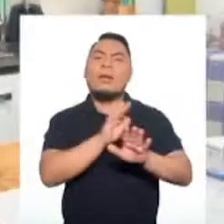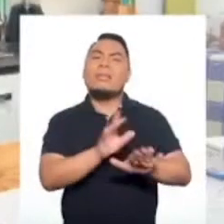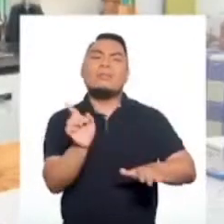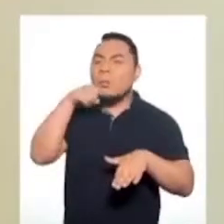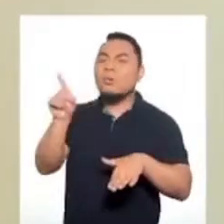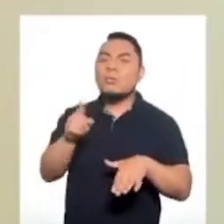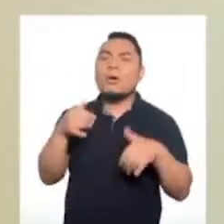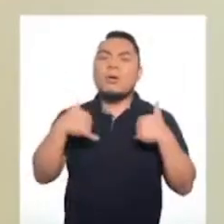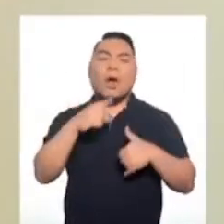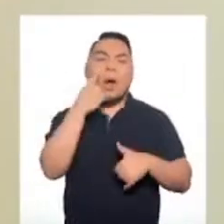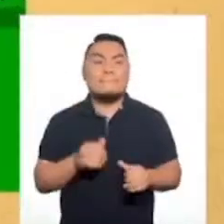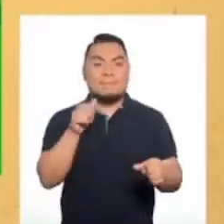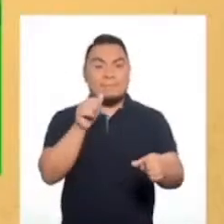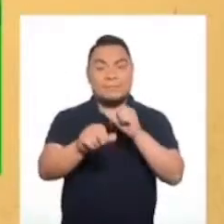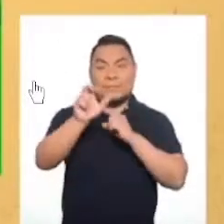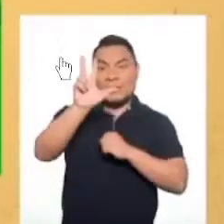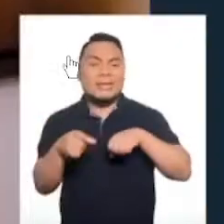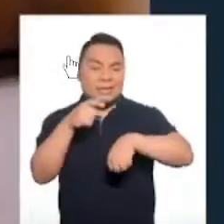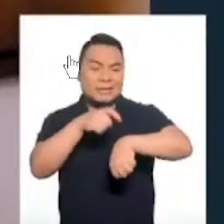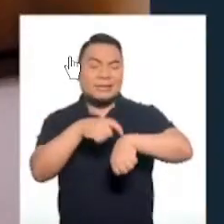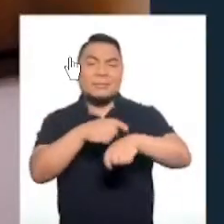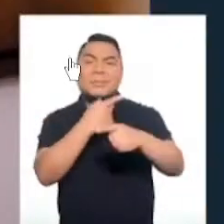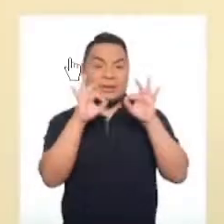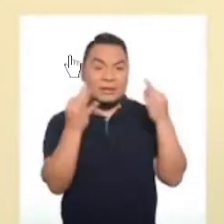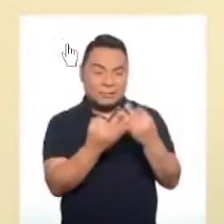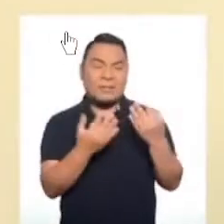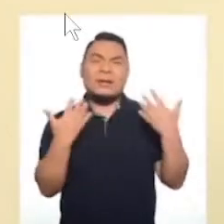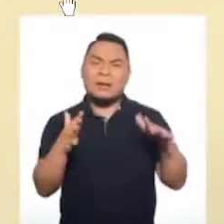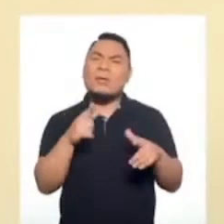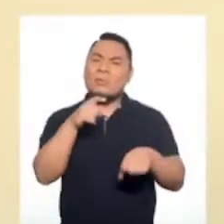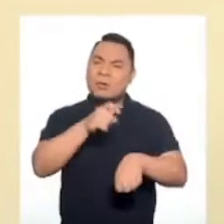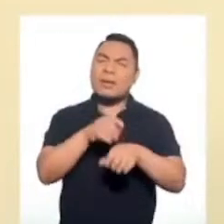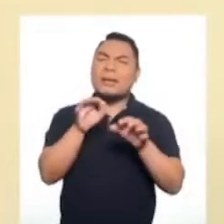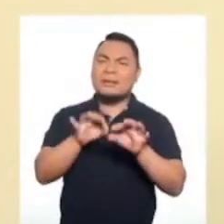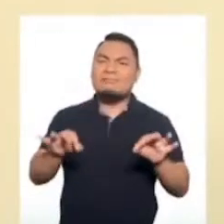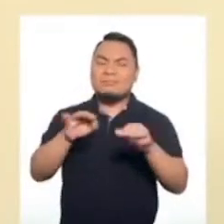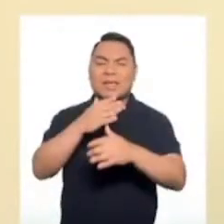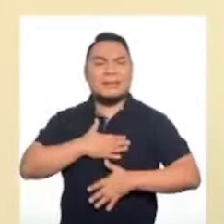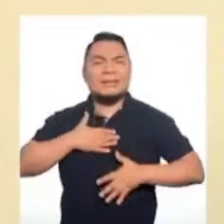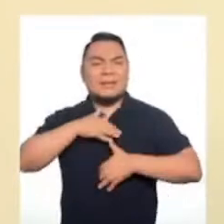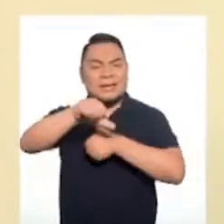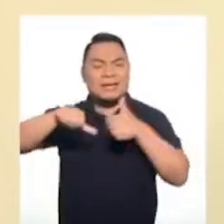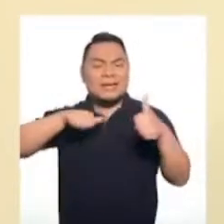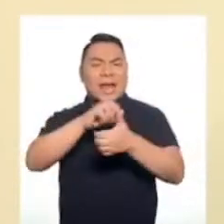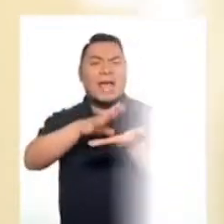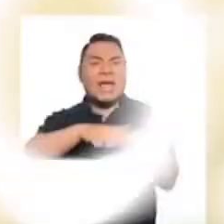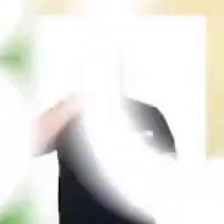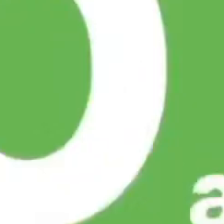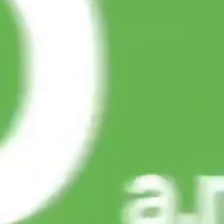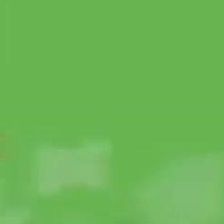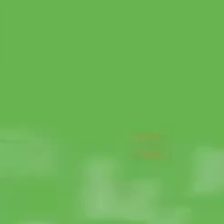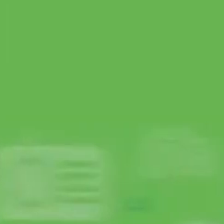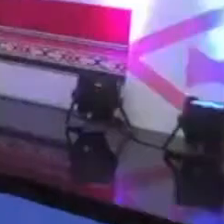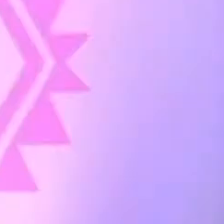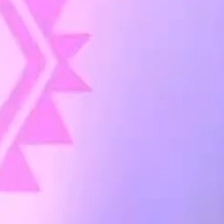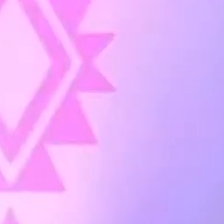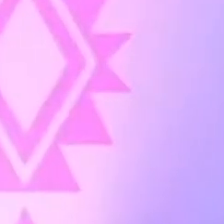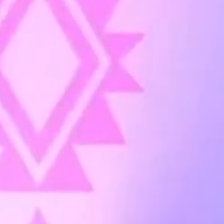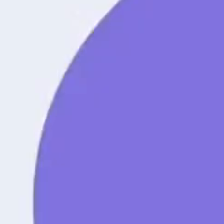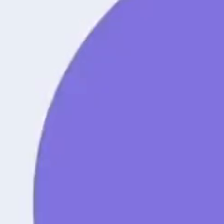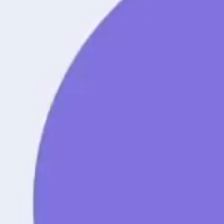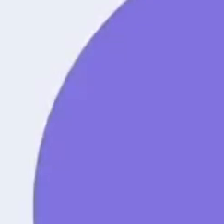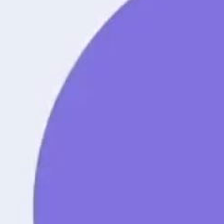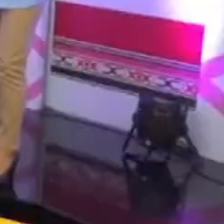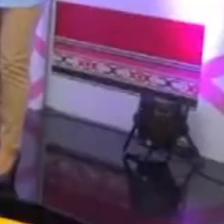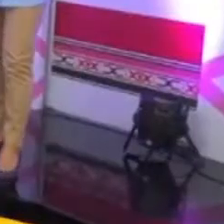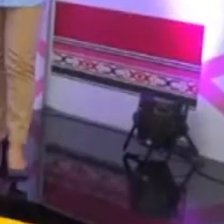gracias, dale like a este video y un saludo a todos los que se encuentran en el canal. Salúdame, Brenda.